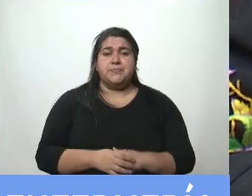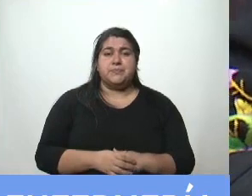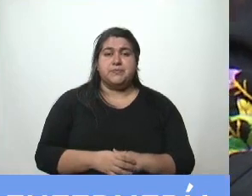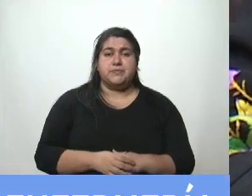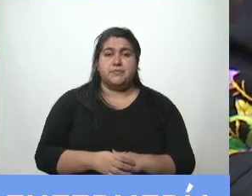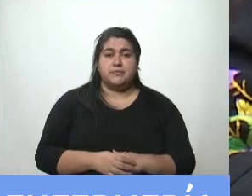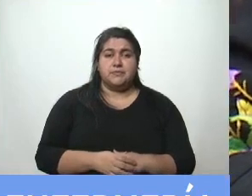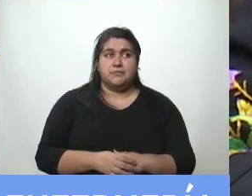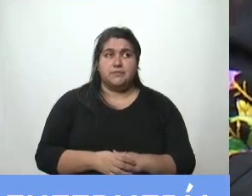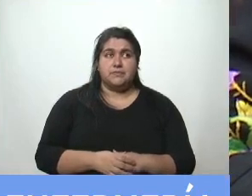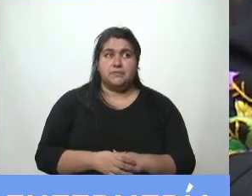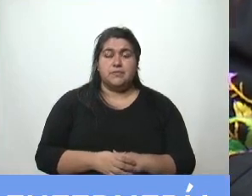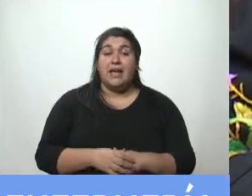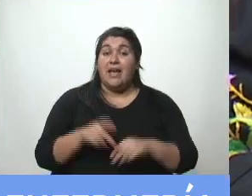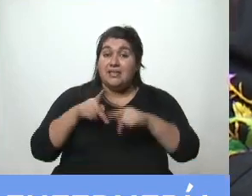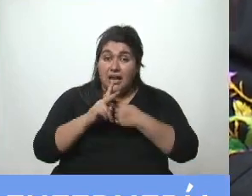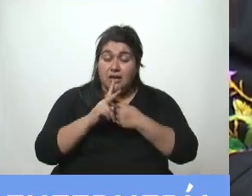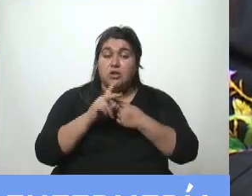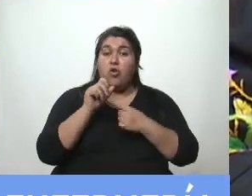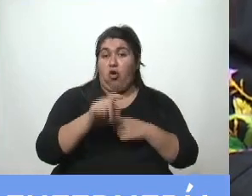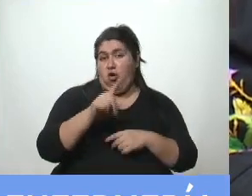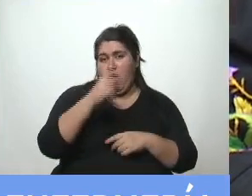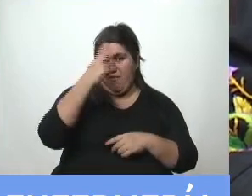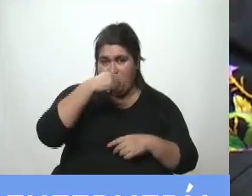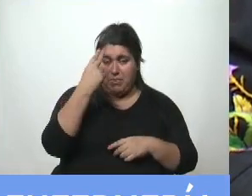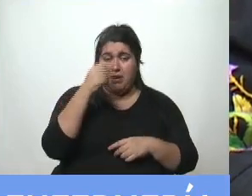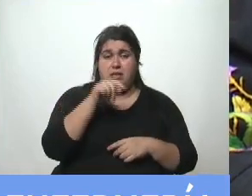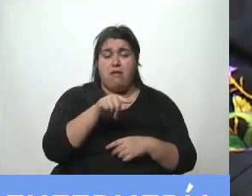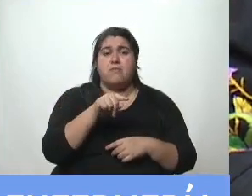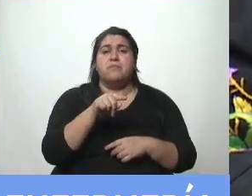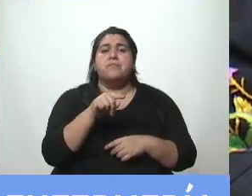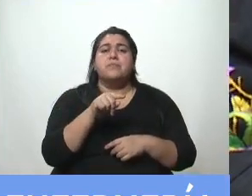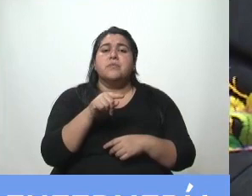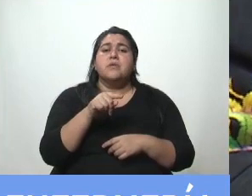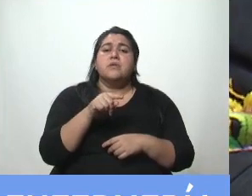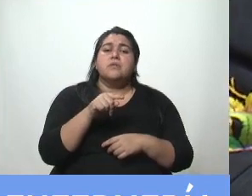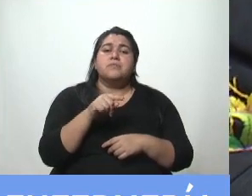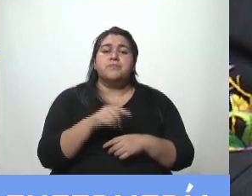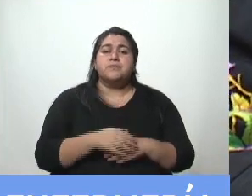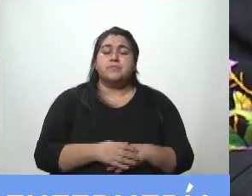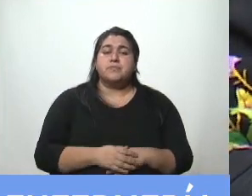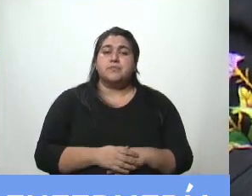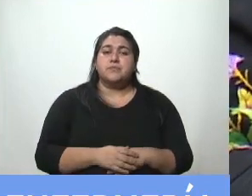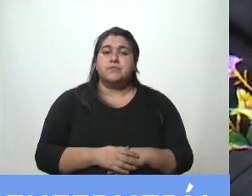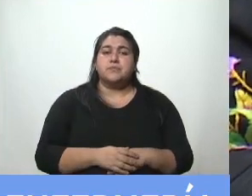los técnicos en enfermería podían acceder a una